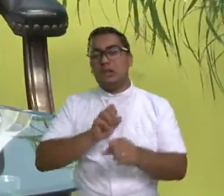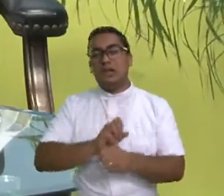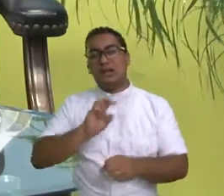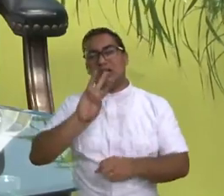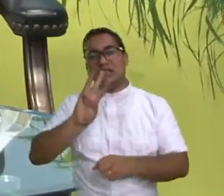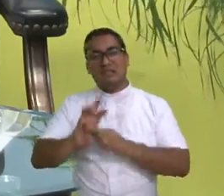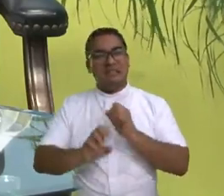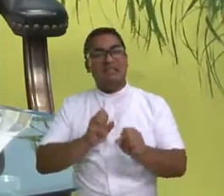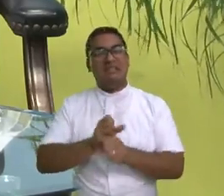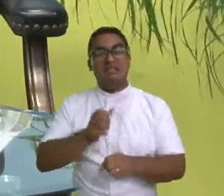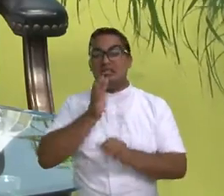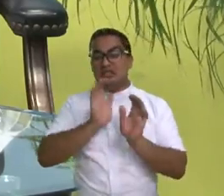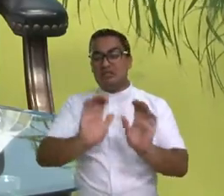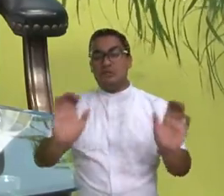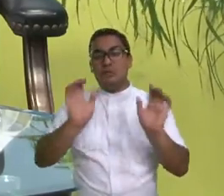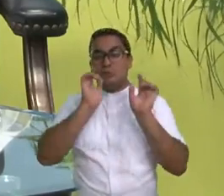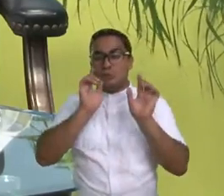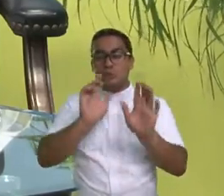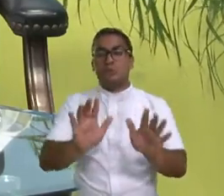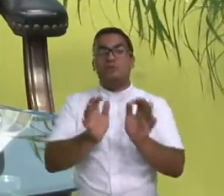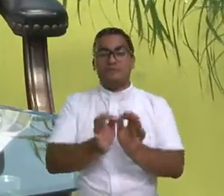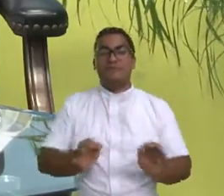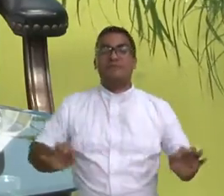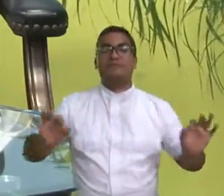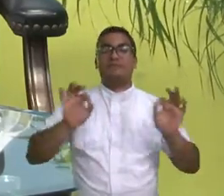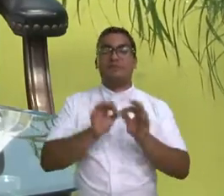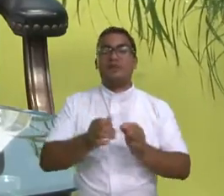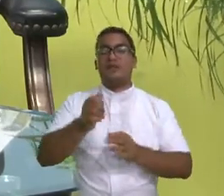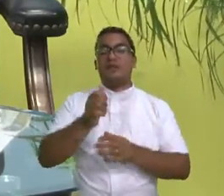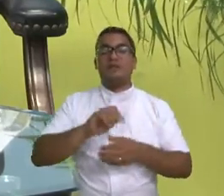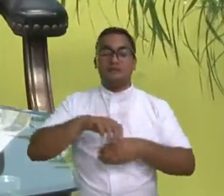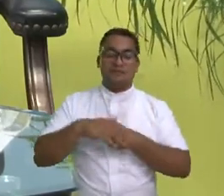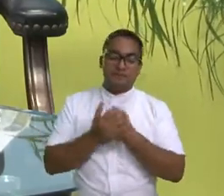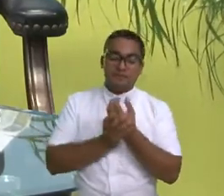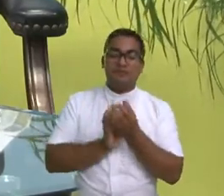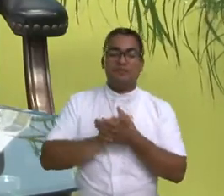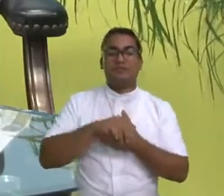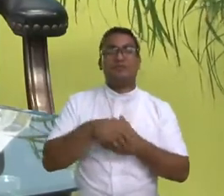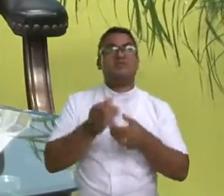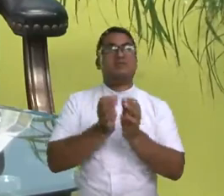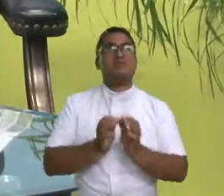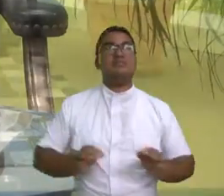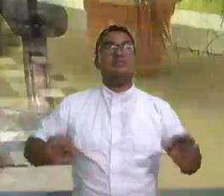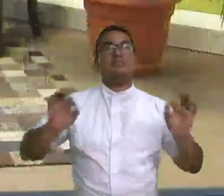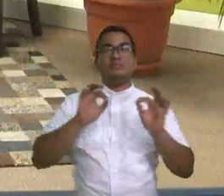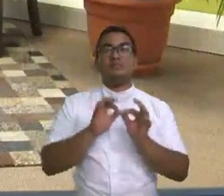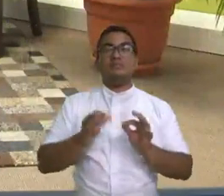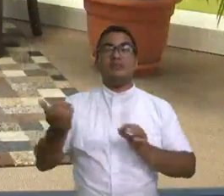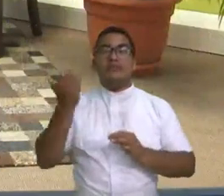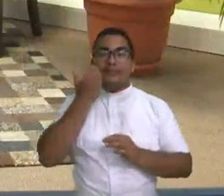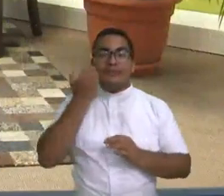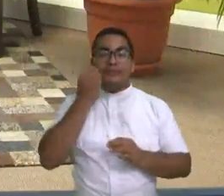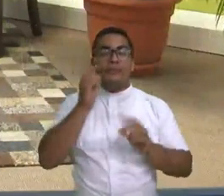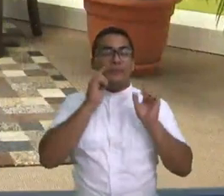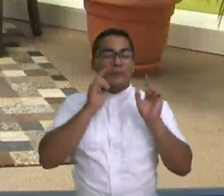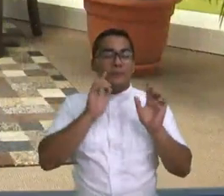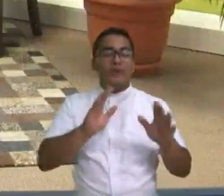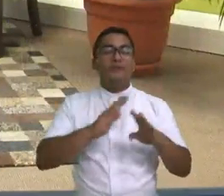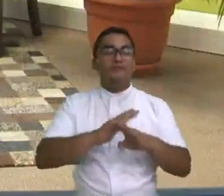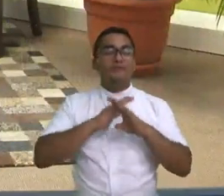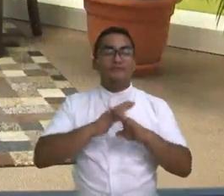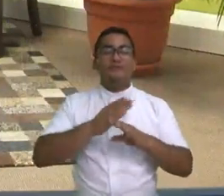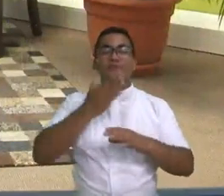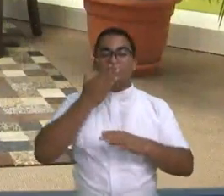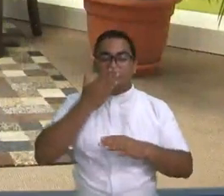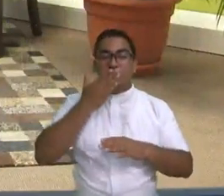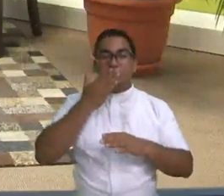Uh-huh. Hay que insistir en esa actividad porque con eso prevenimos que se enfermen con infecciones respiratorias